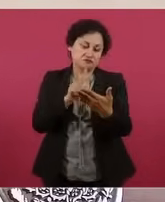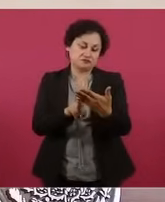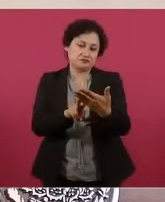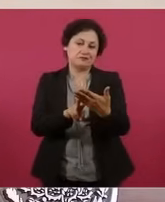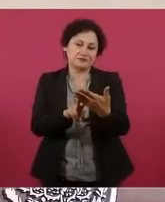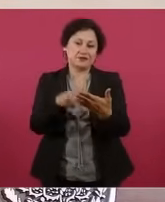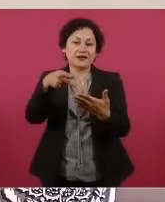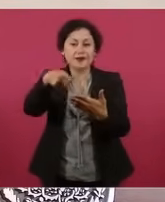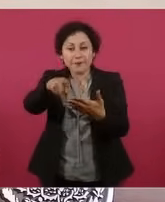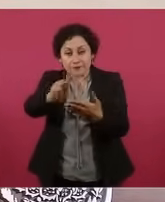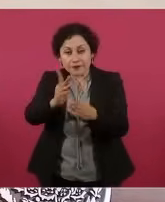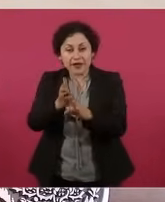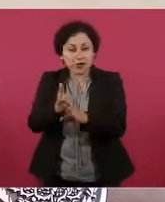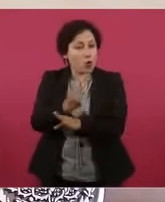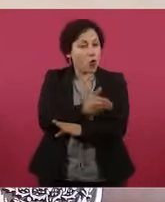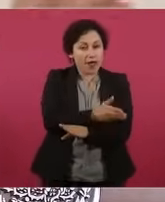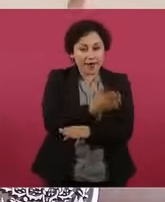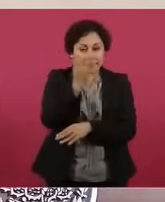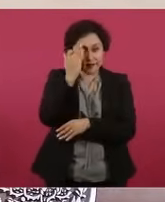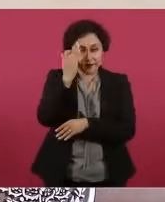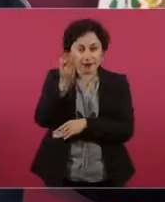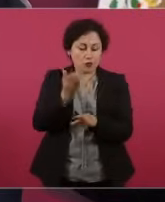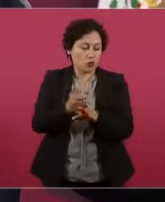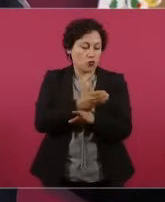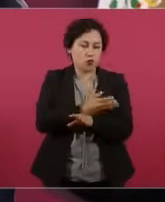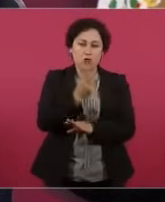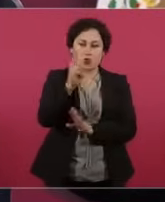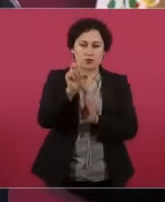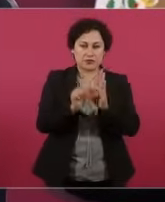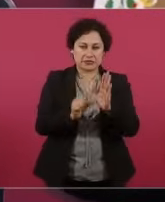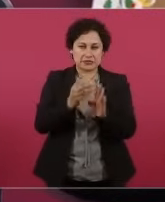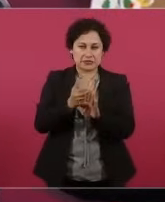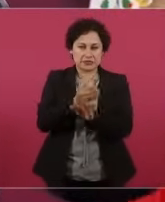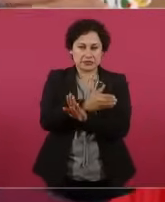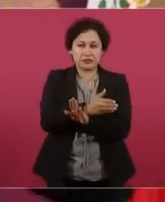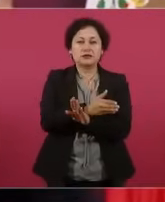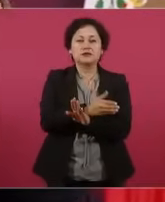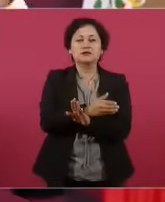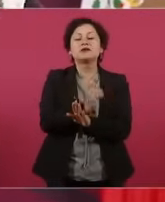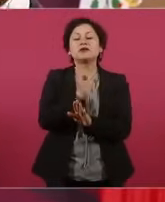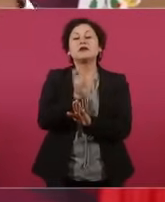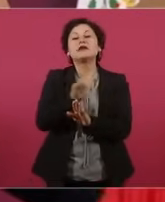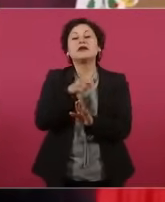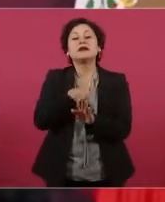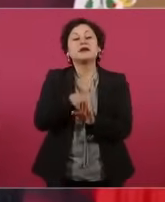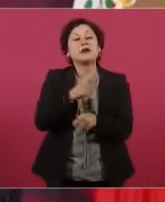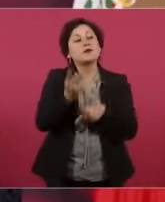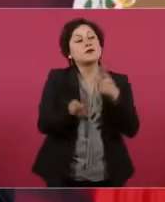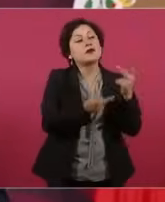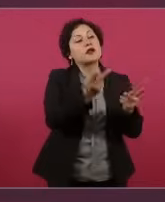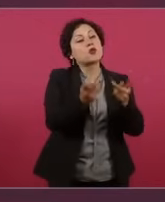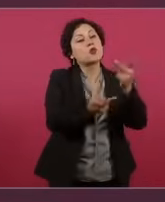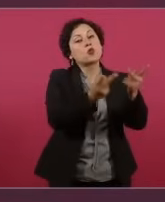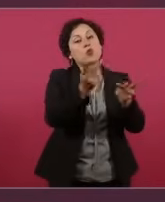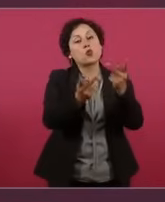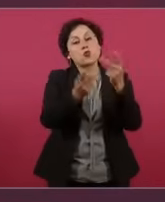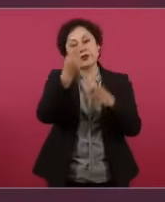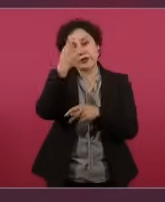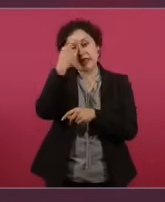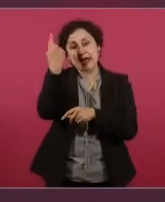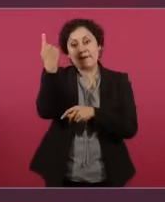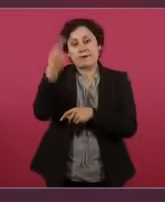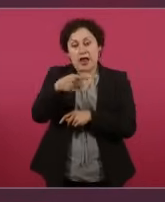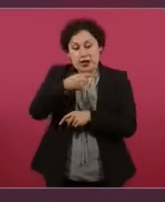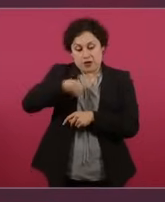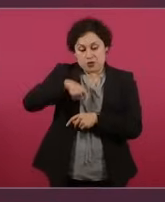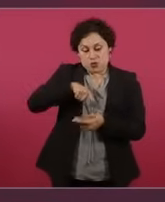se llevó a cabo, unos meses antes, esta encuesta para ver quién iba a ser candidato de